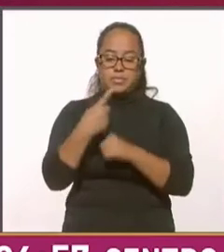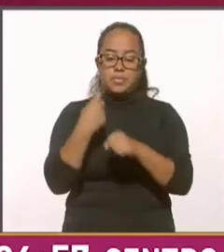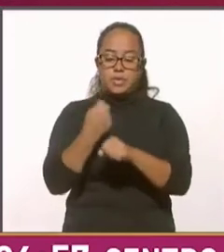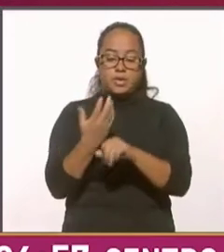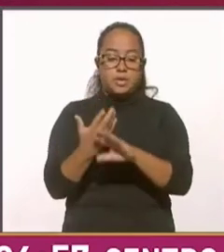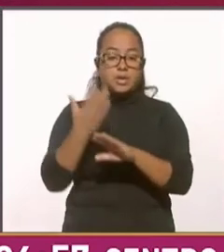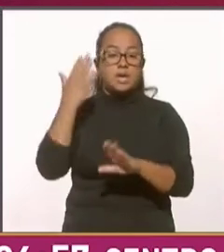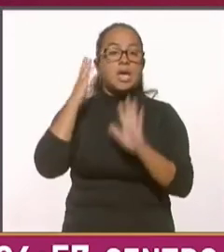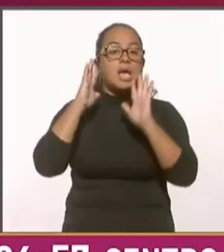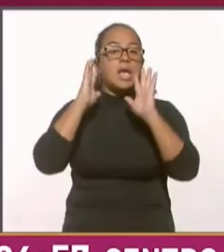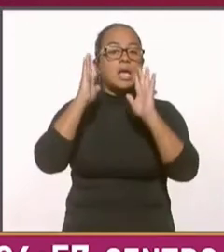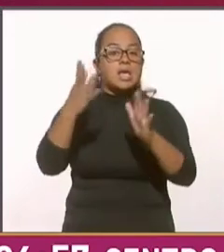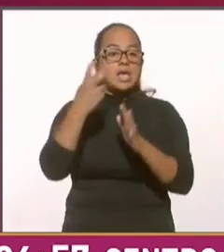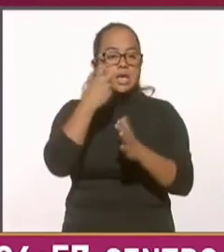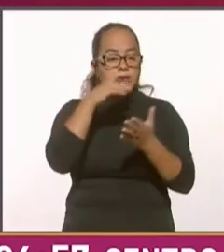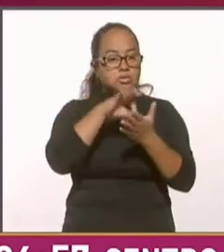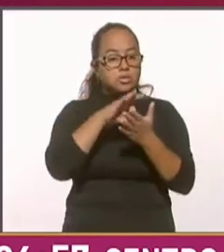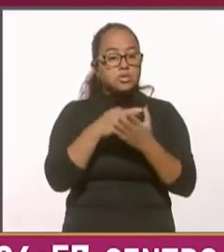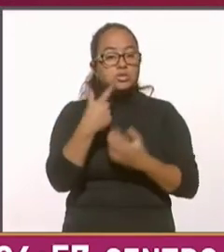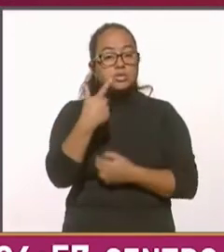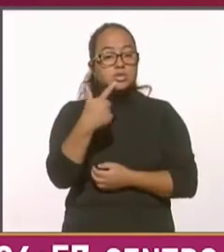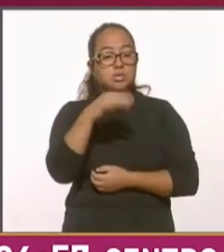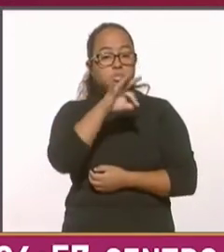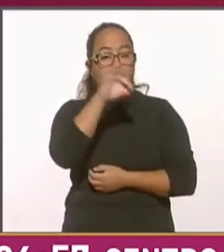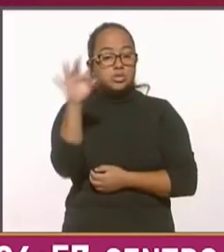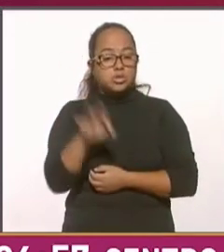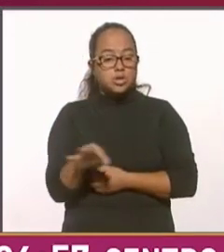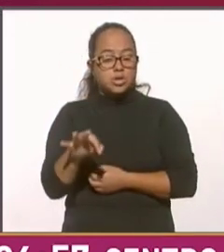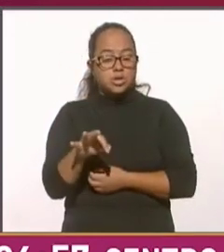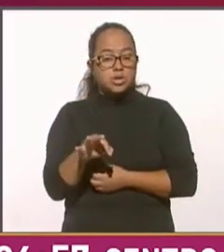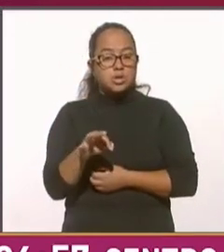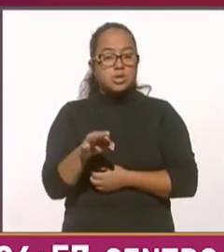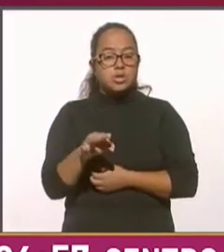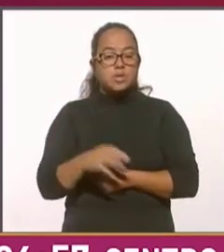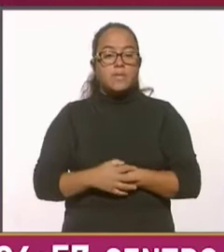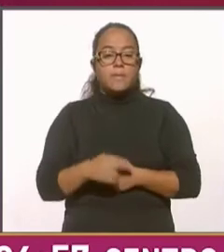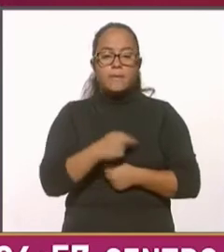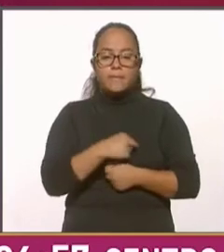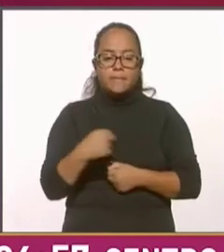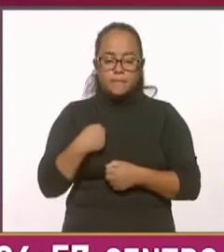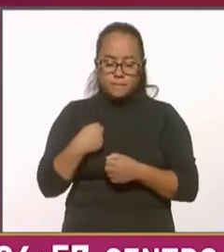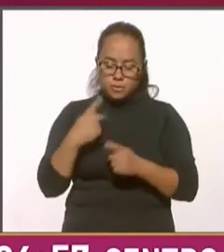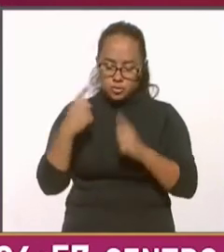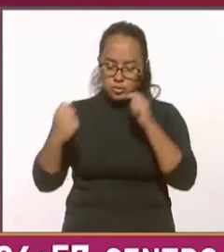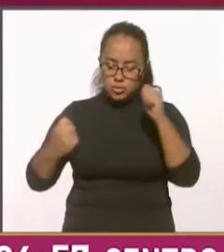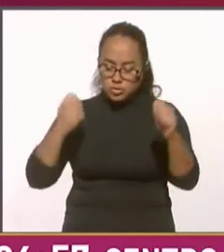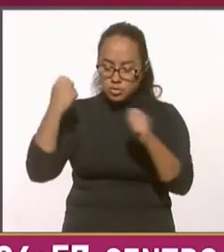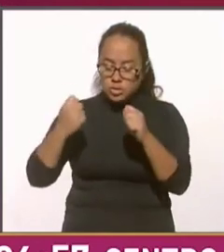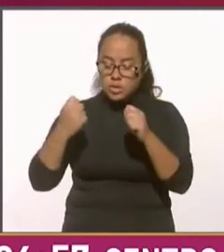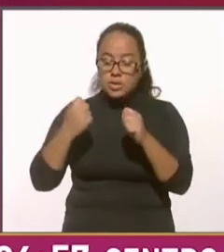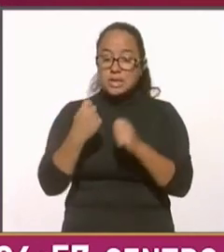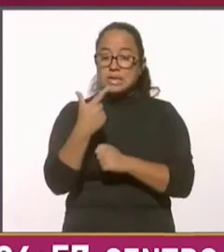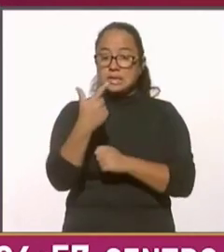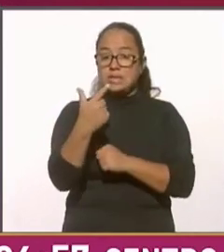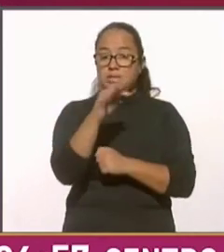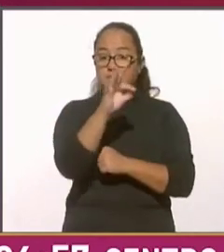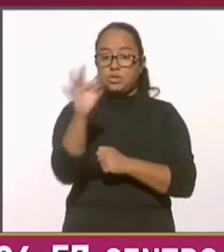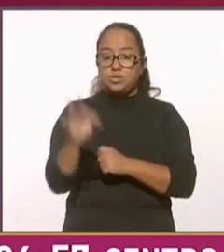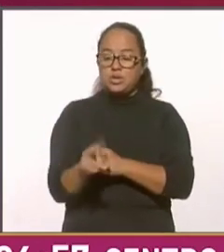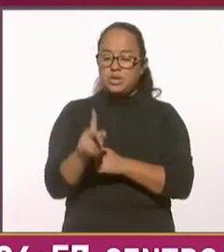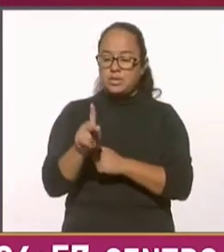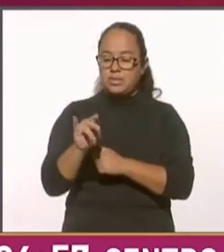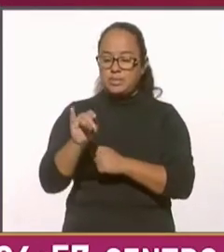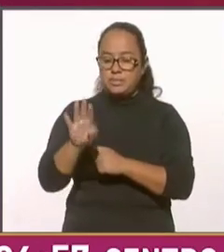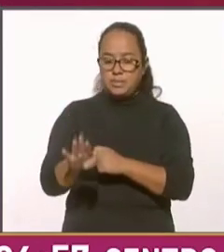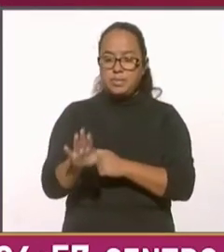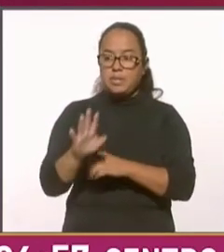pasado ya se habían alcanzado niveles del 7%. Cerramos con una contribución del turismo de niveles del 7% al Producto